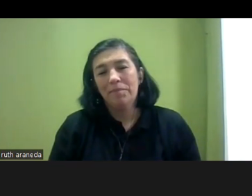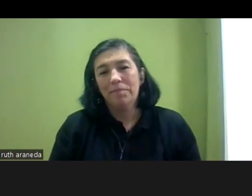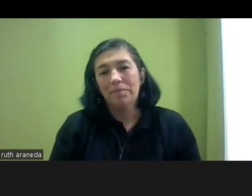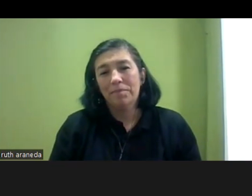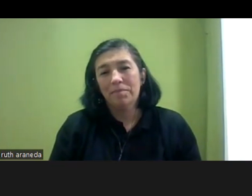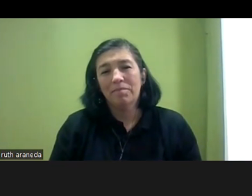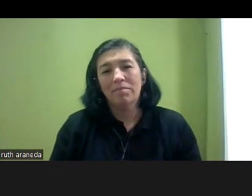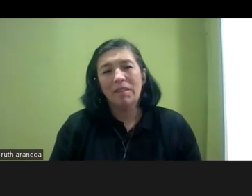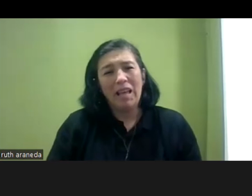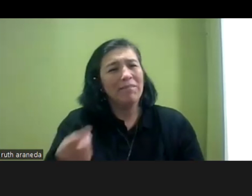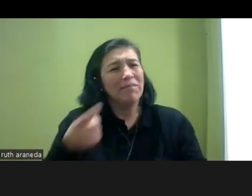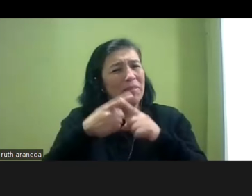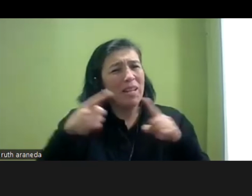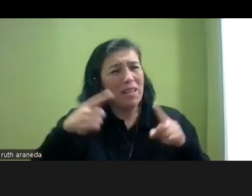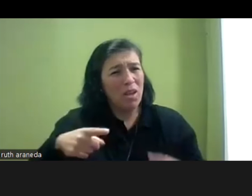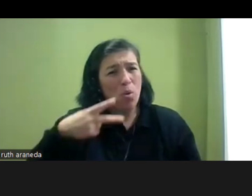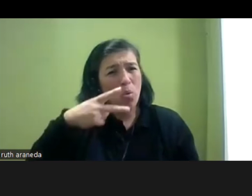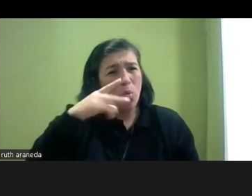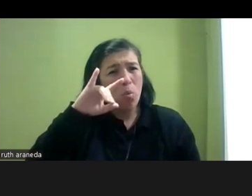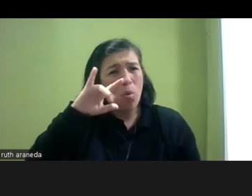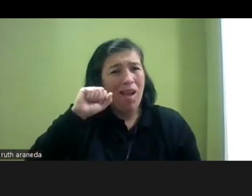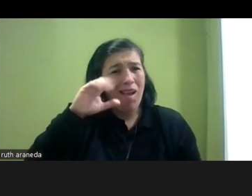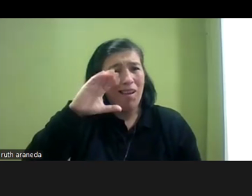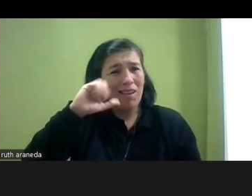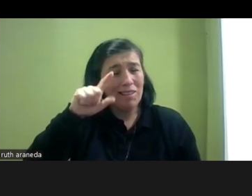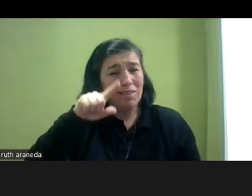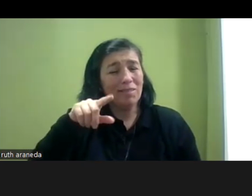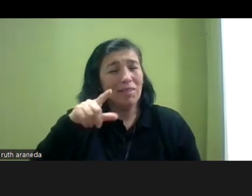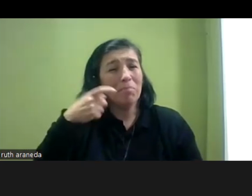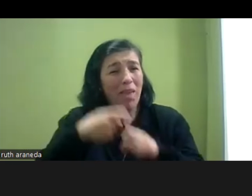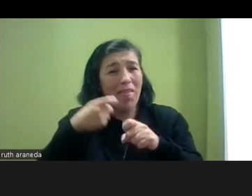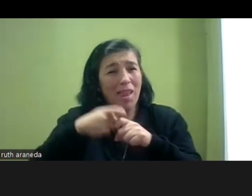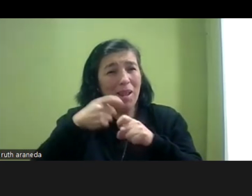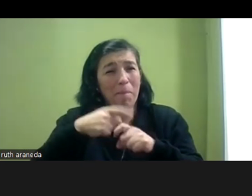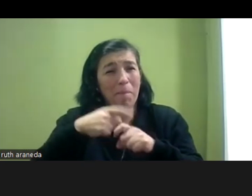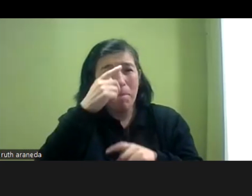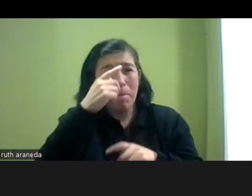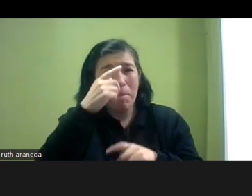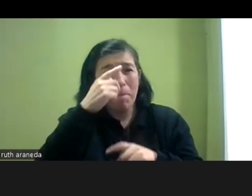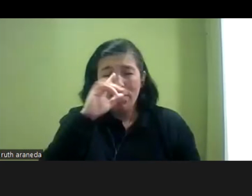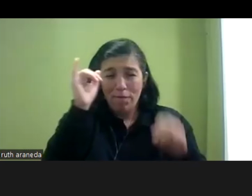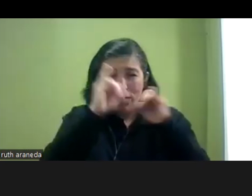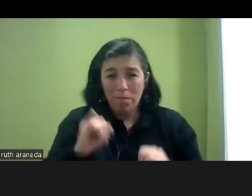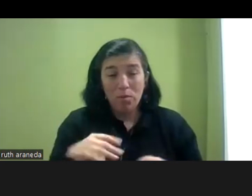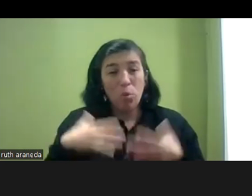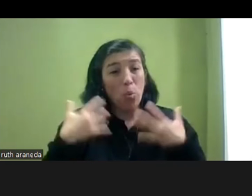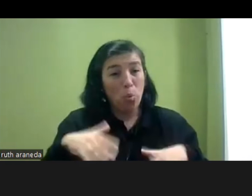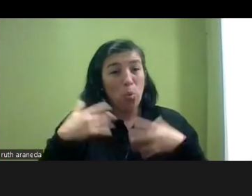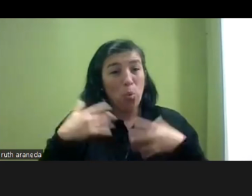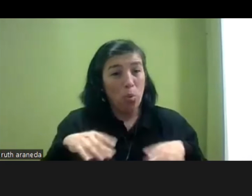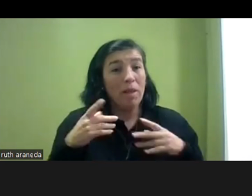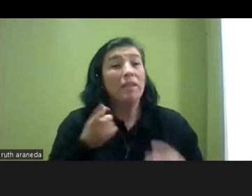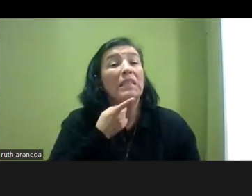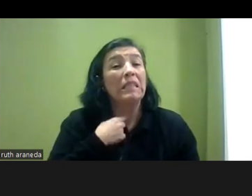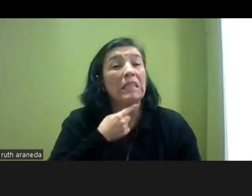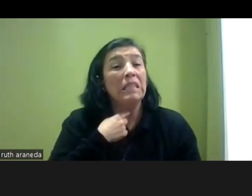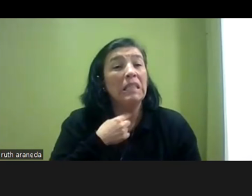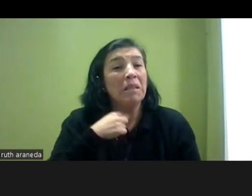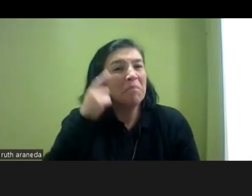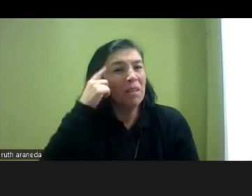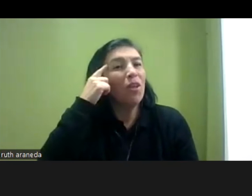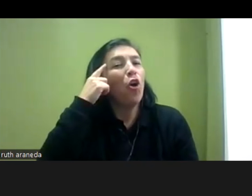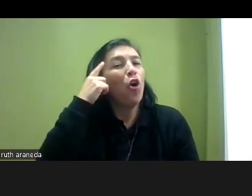todo tipo de huacas, es un tema enorme, enorme que, no, que creo que daría como para